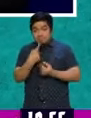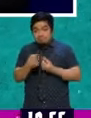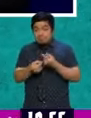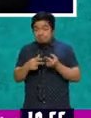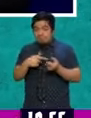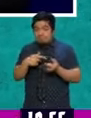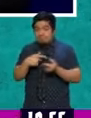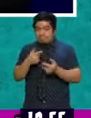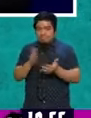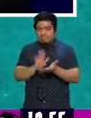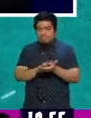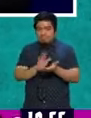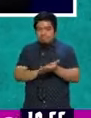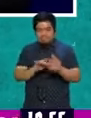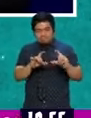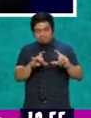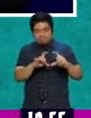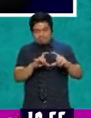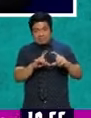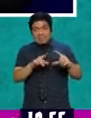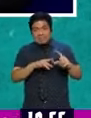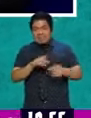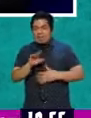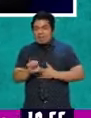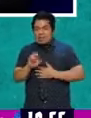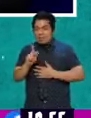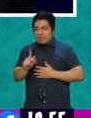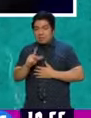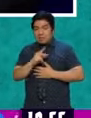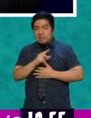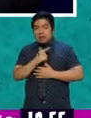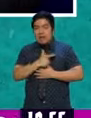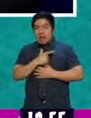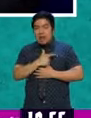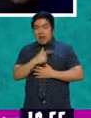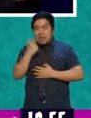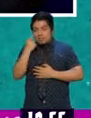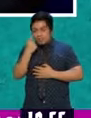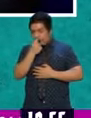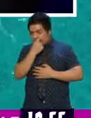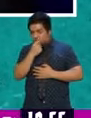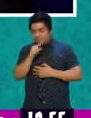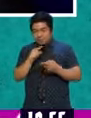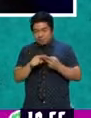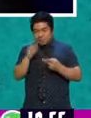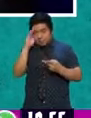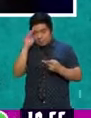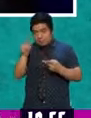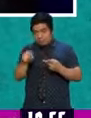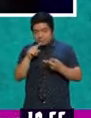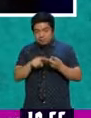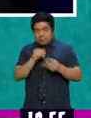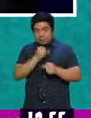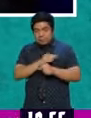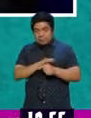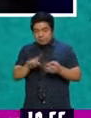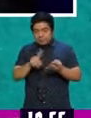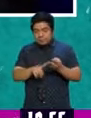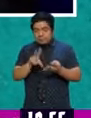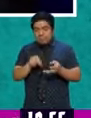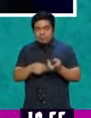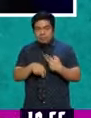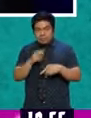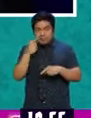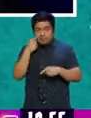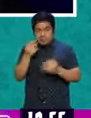gustan en físico todavía, un EP. Ah, muchas gracias. Con Ojos, Niña Zombie, Pensando en Ti, Imposible No y No Voy a.